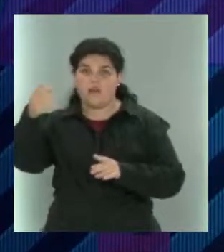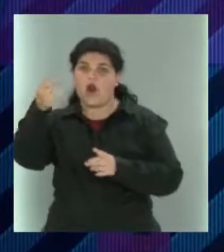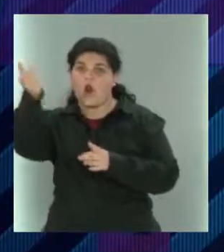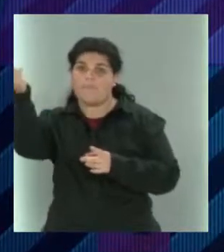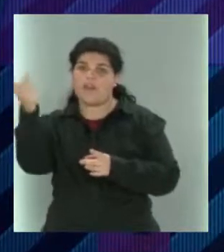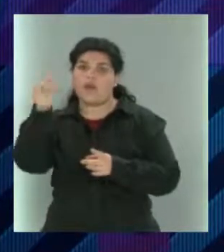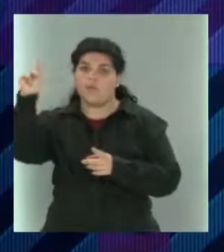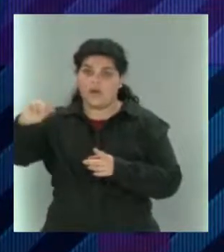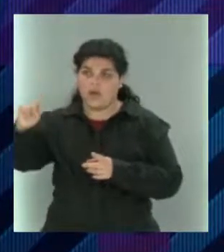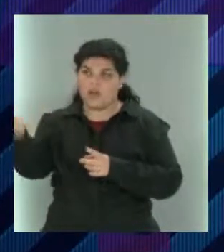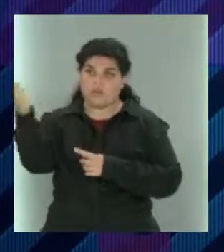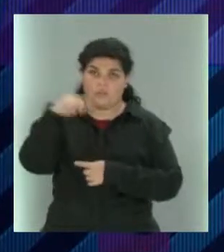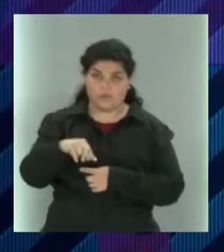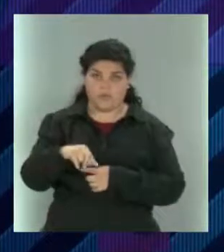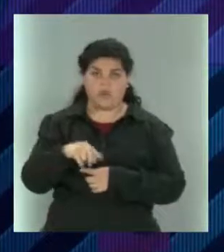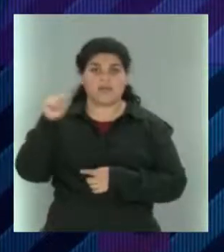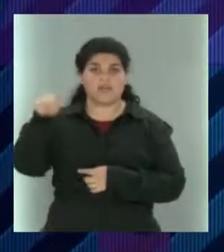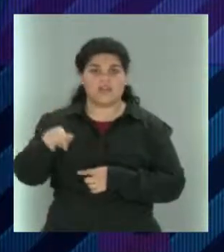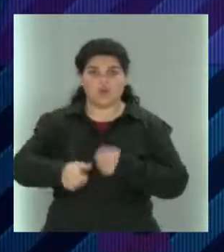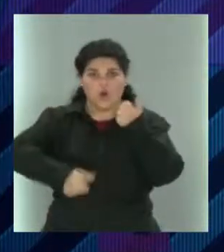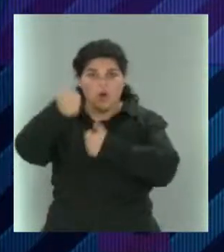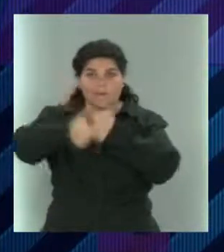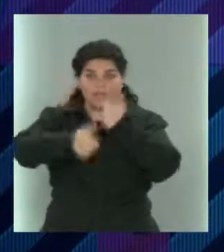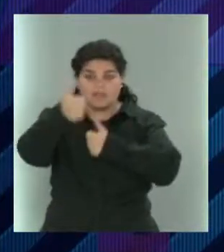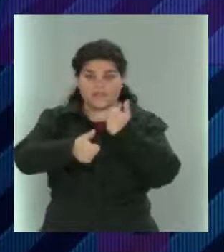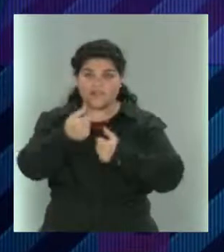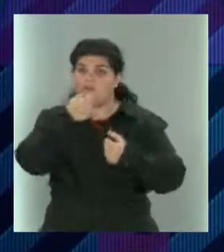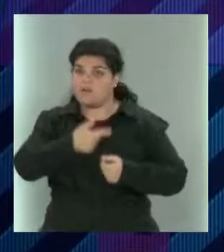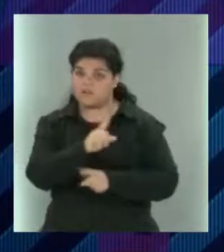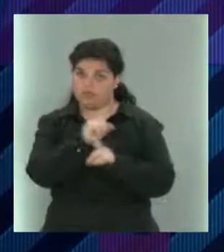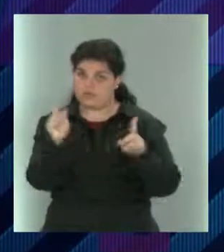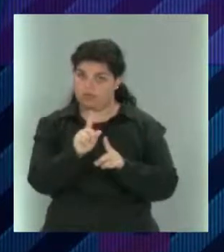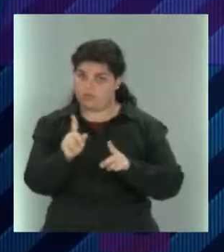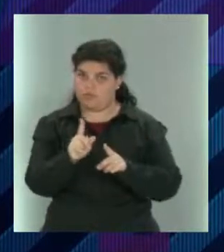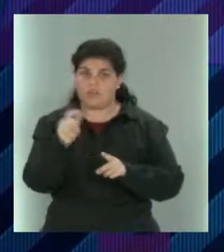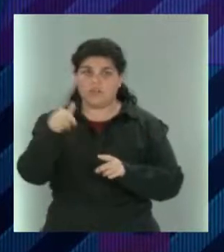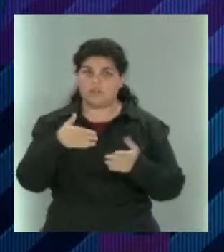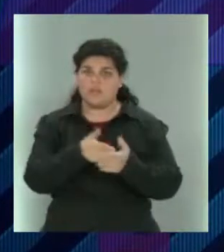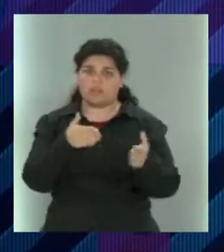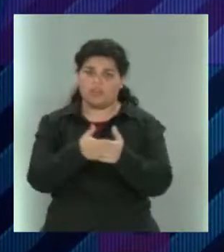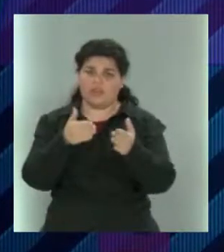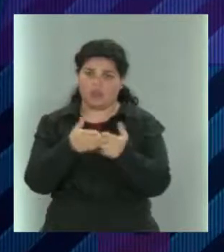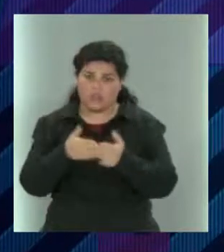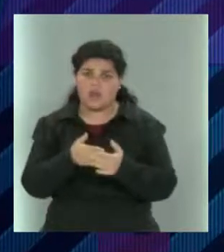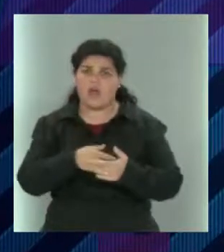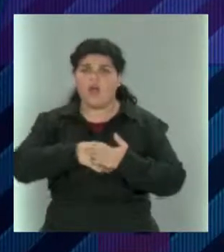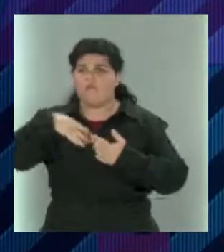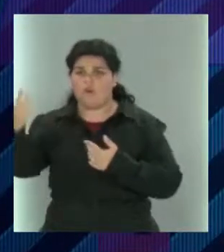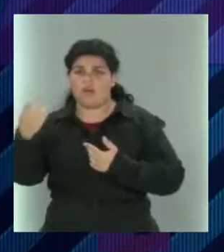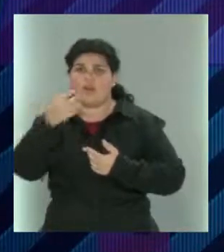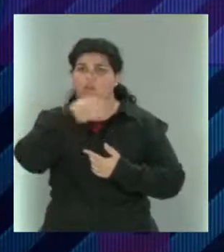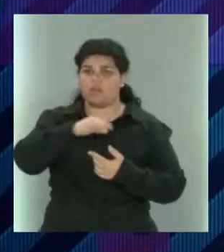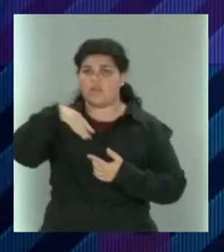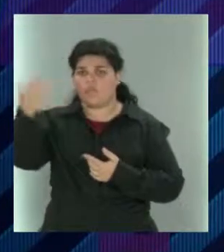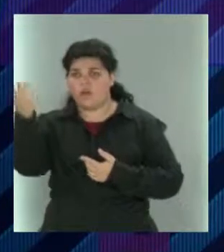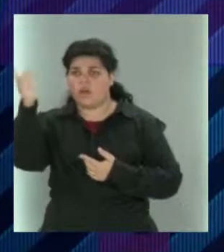vos logres aumentar la competencia, lo que no es fácil en este mercado, porque es un mercado que tiene muchísimas barreras de entrada, salida, regulaciones, pero en la